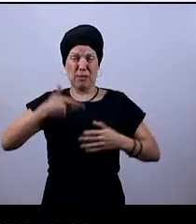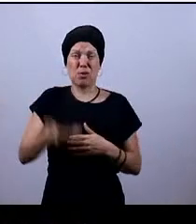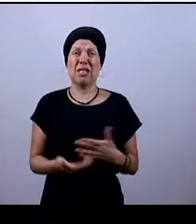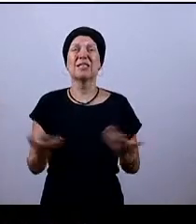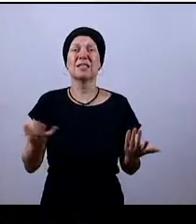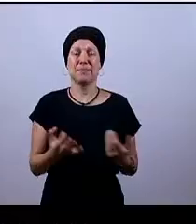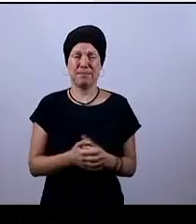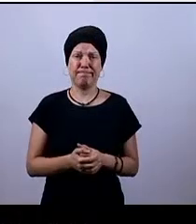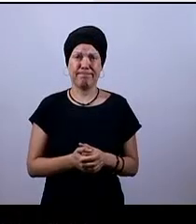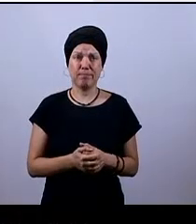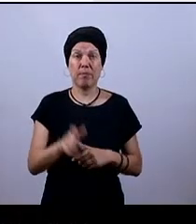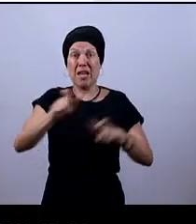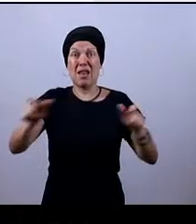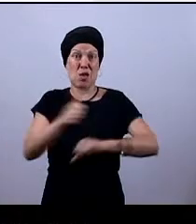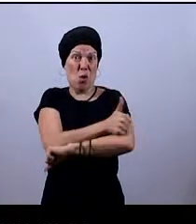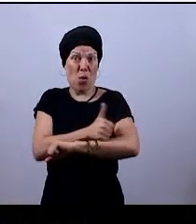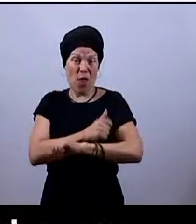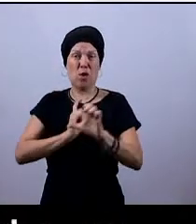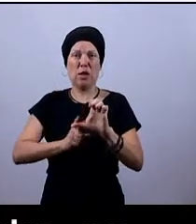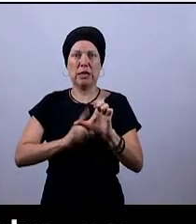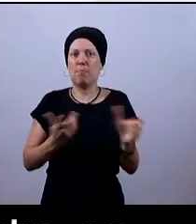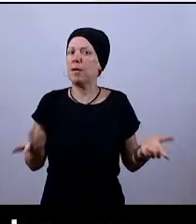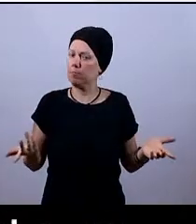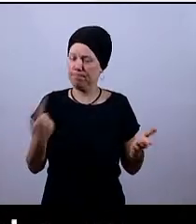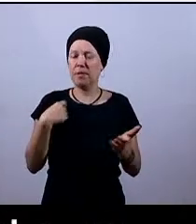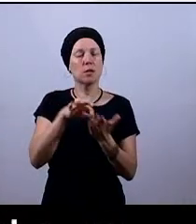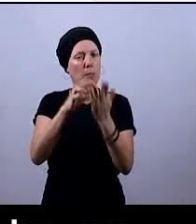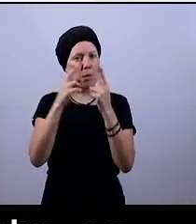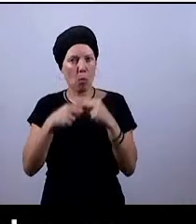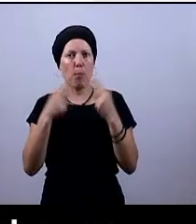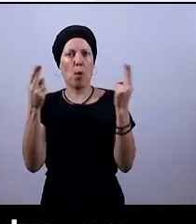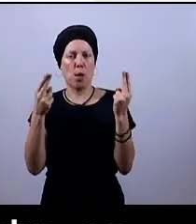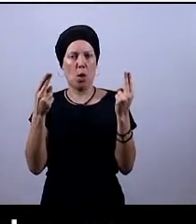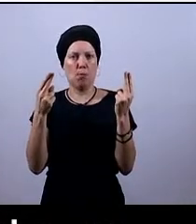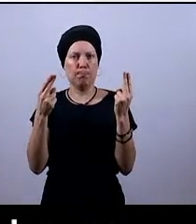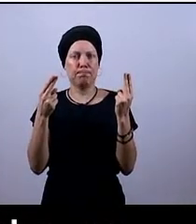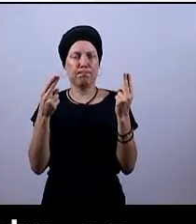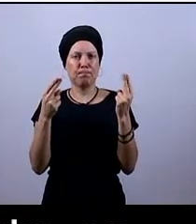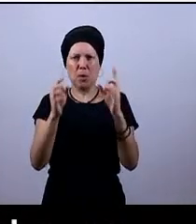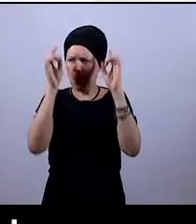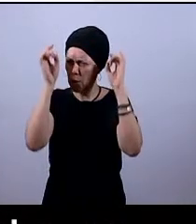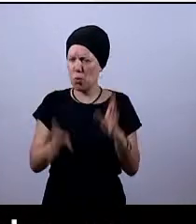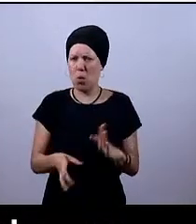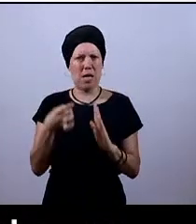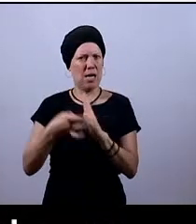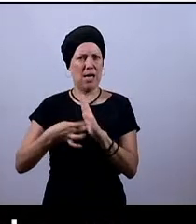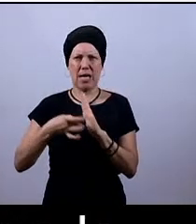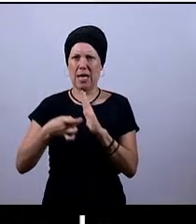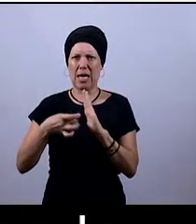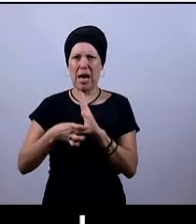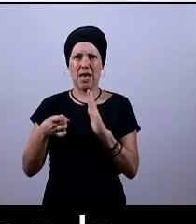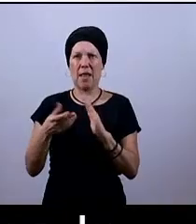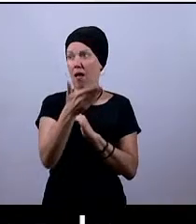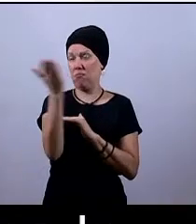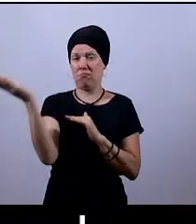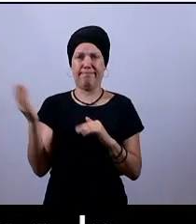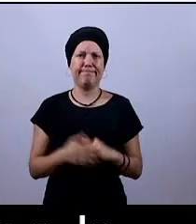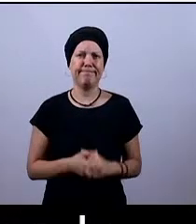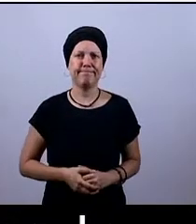importante es que los ciudadanos extremeños reciban esos servicios públicos a la altura y con la calidad que merece nuestra tierra.